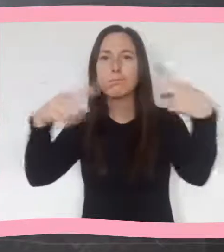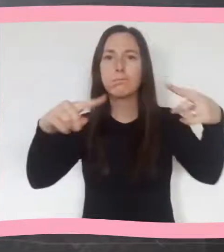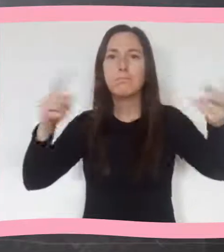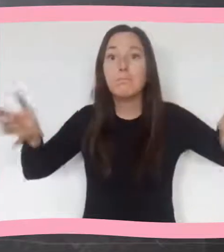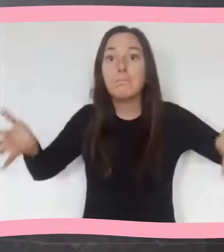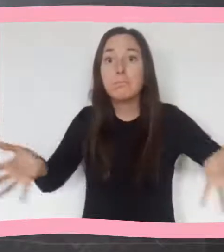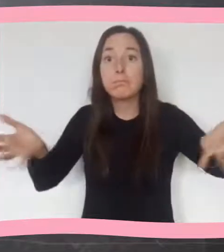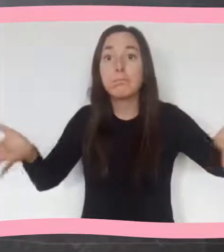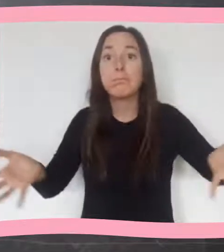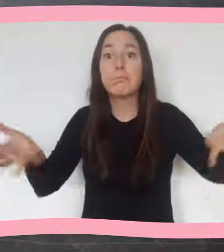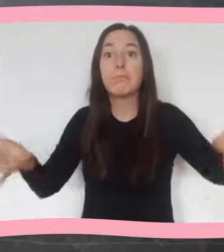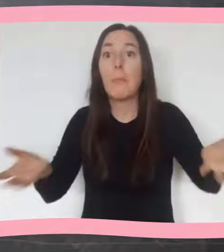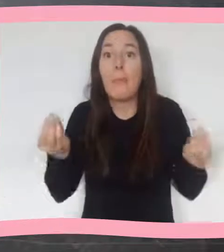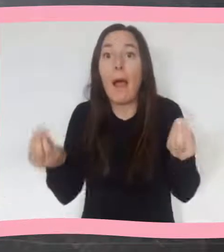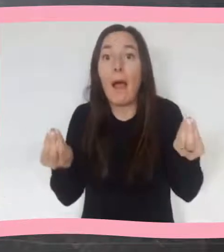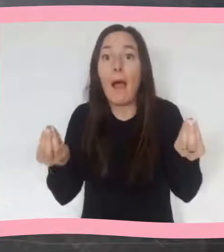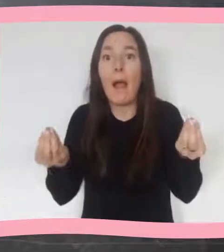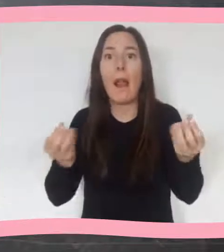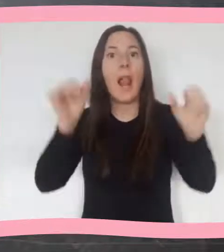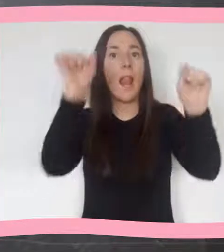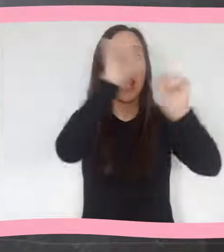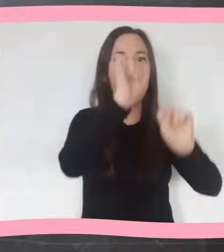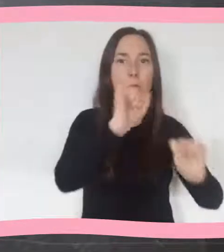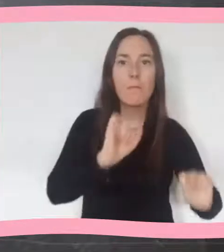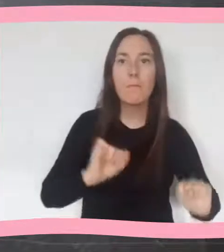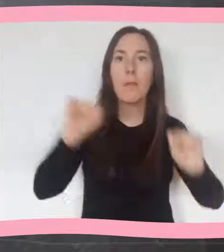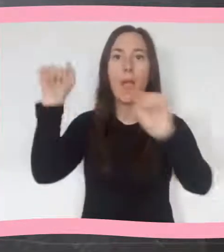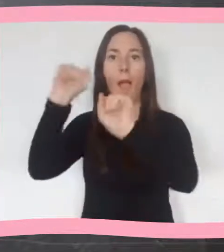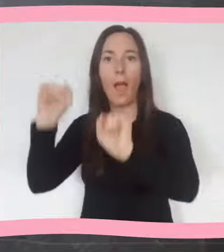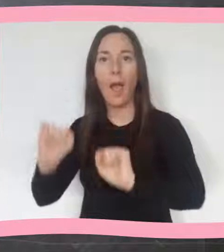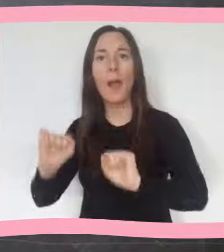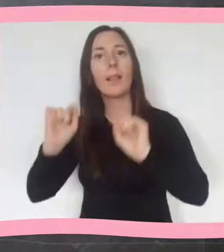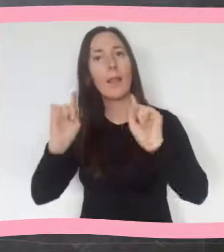limpien, reparen y conserven el planeta.